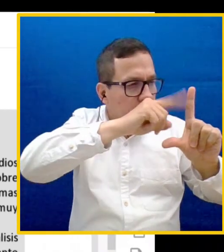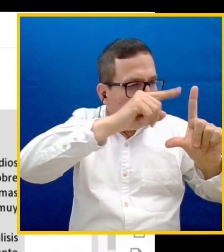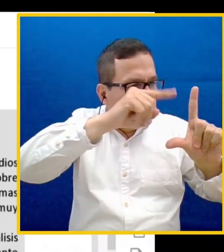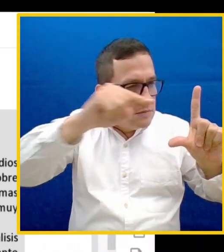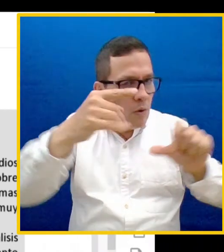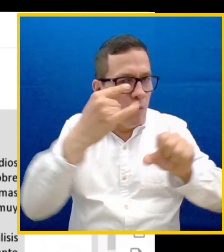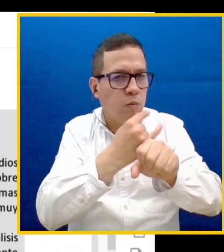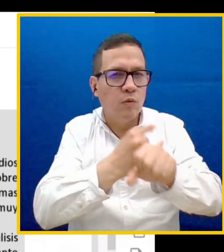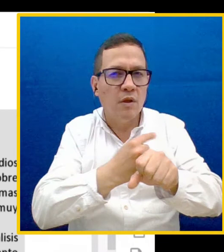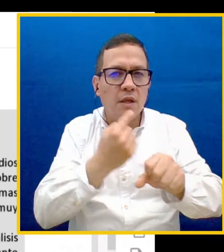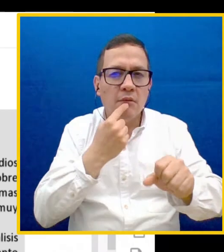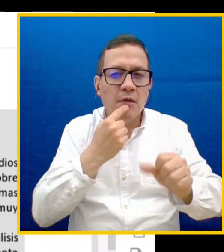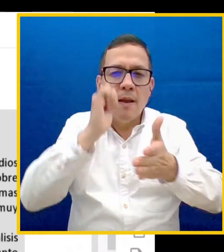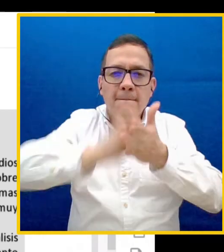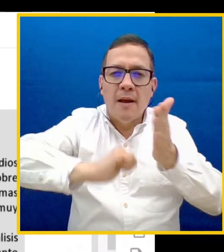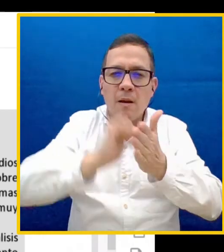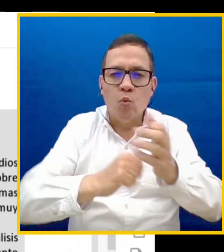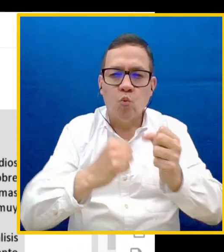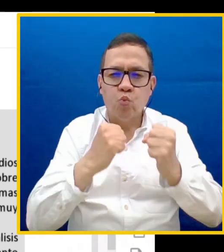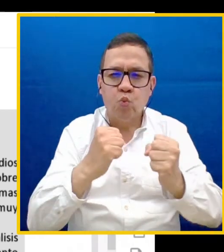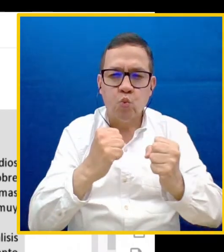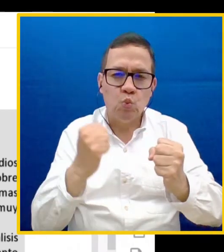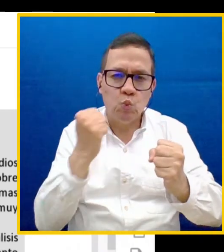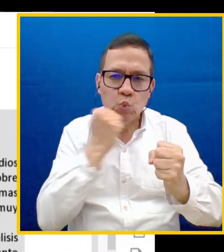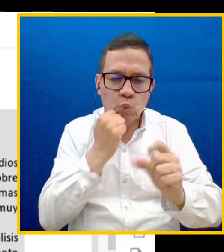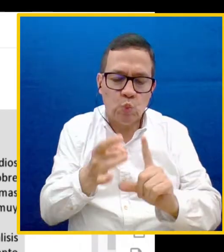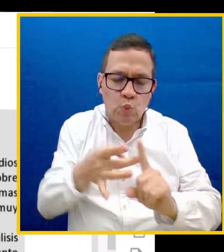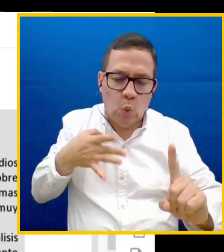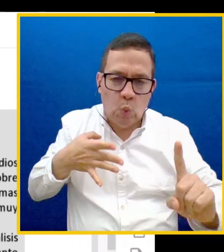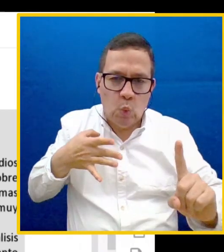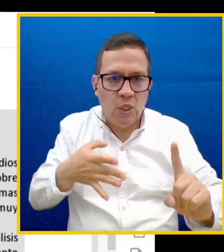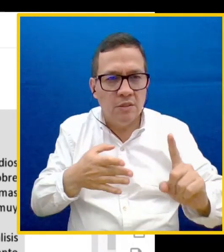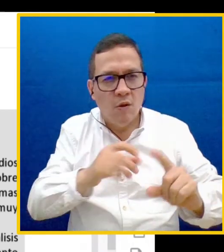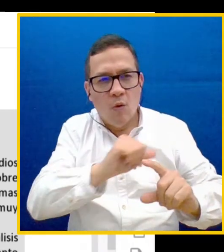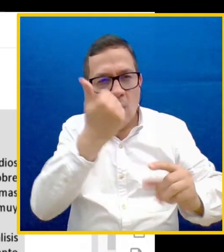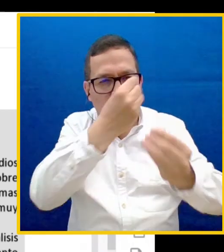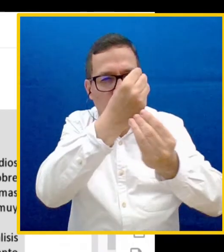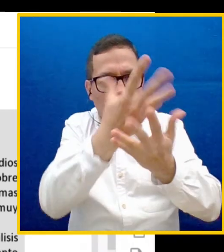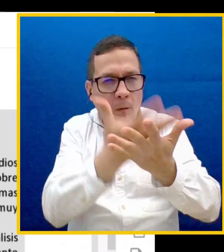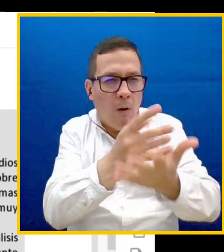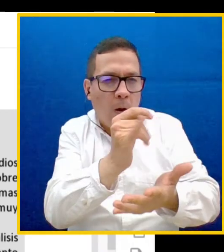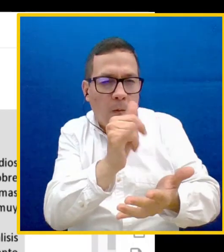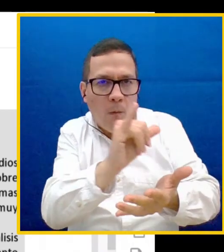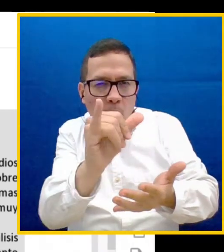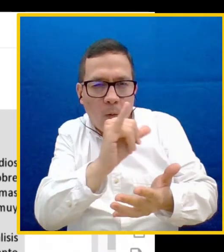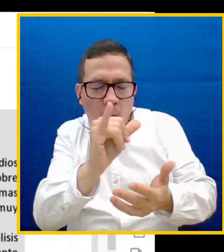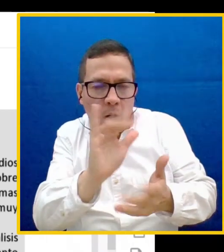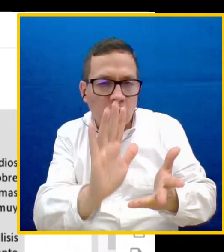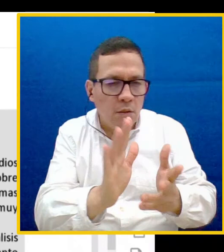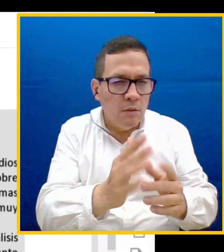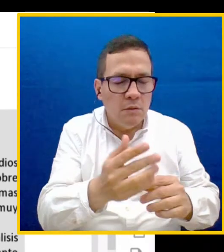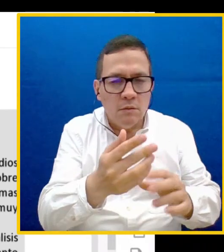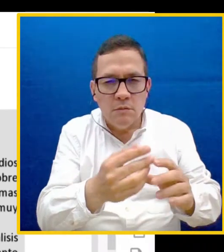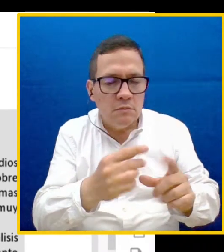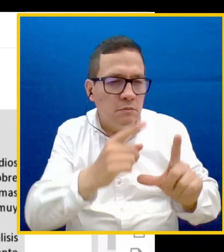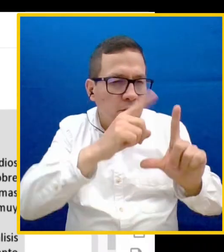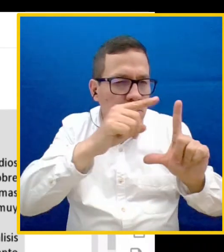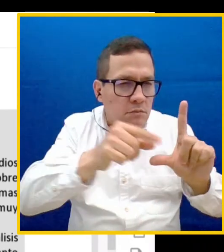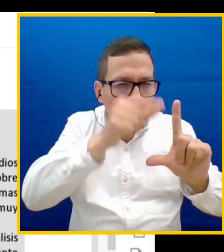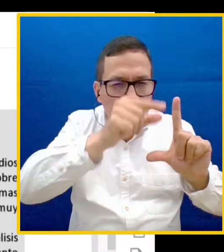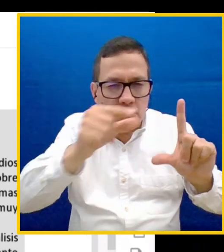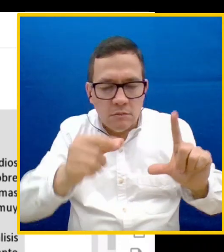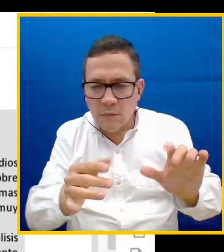sobre resistencia de materiales y sobre estructuras similares construidas en subsuelos iguales bajo las